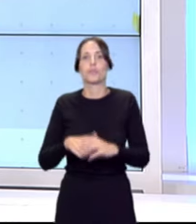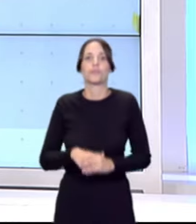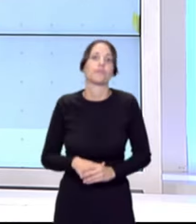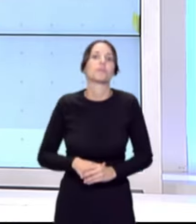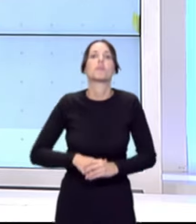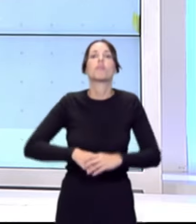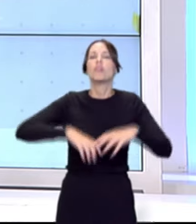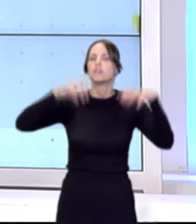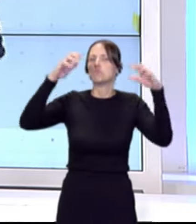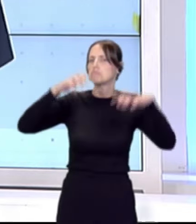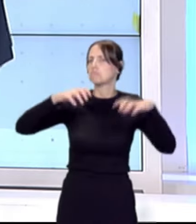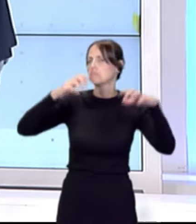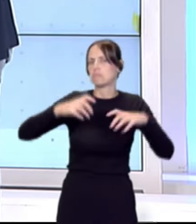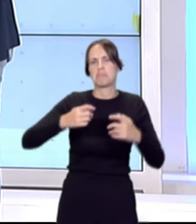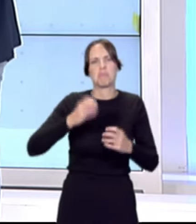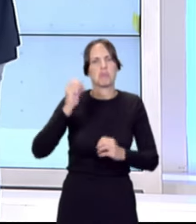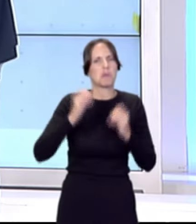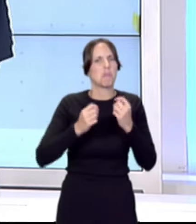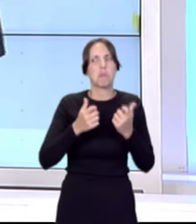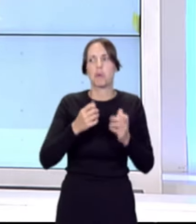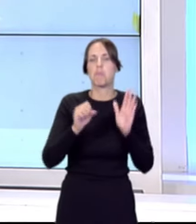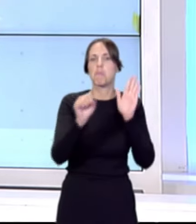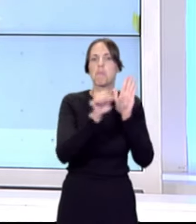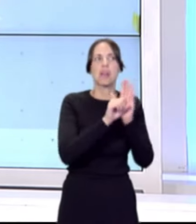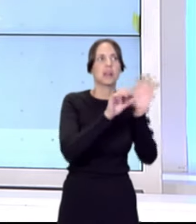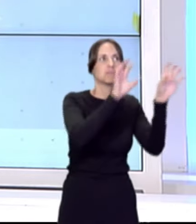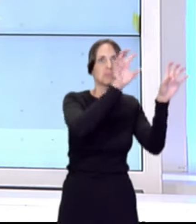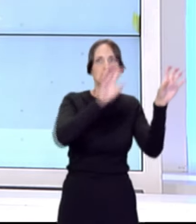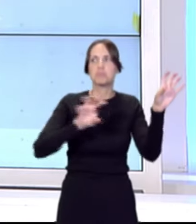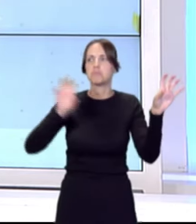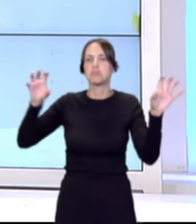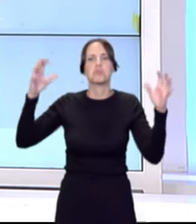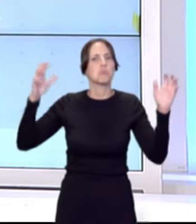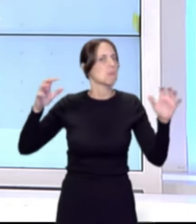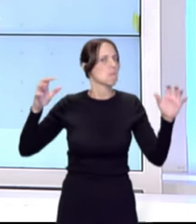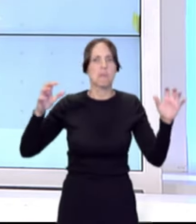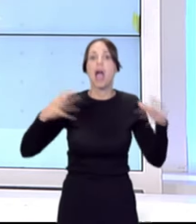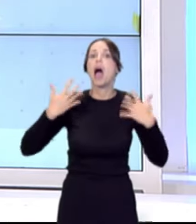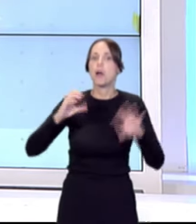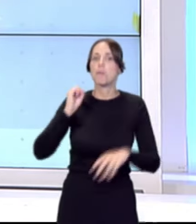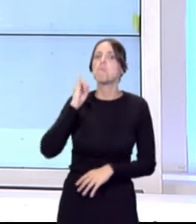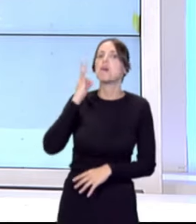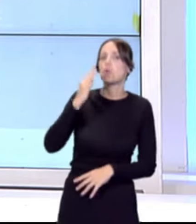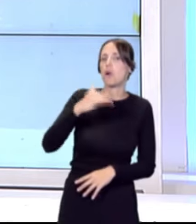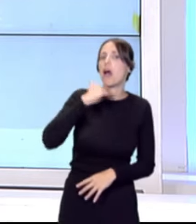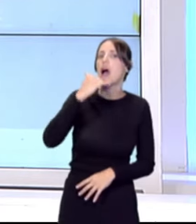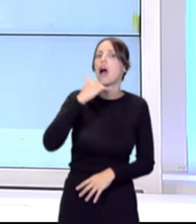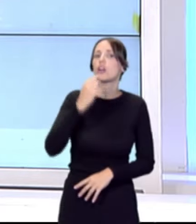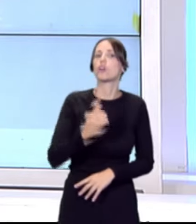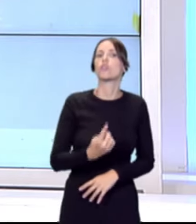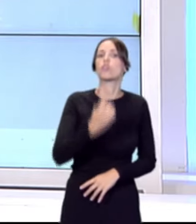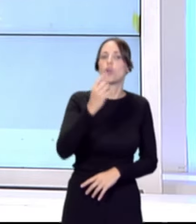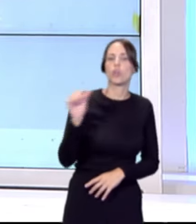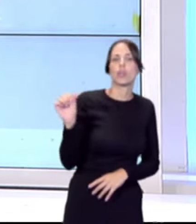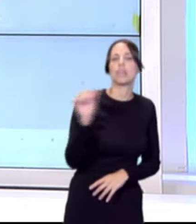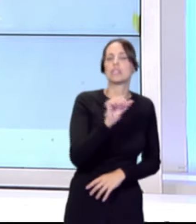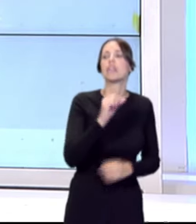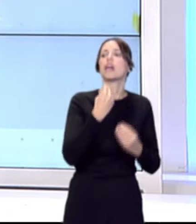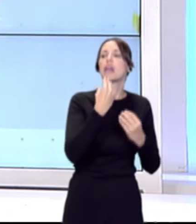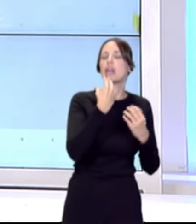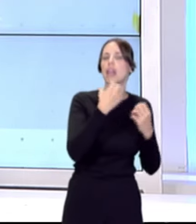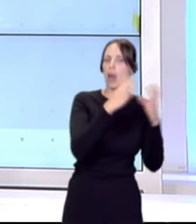probabilidad de precipitaciones, no hemos puesto el símbolo de lluvia, aunque no es descartable alguna gota la próxima madrugada, por ejemplo, en el nordeste de la isla de La Palma. El ambiente